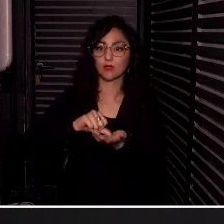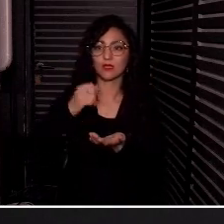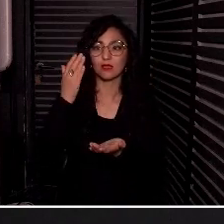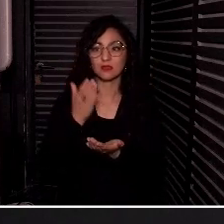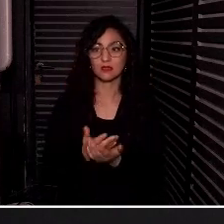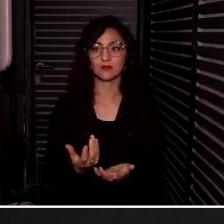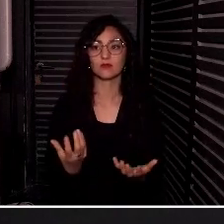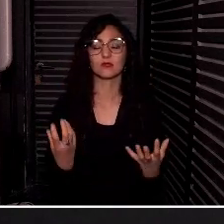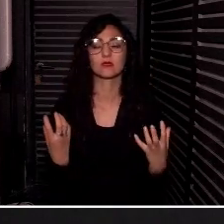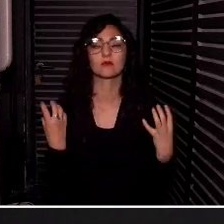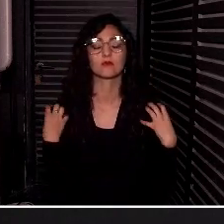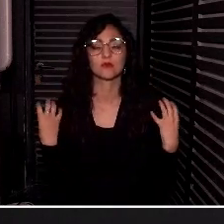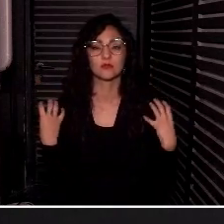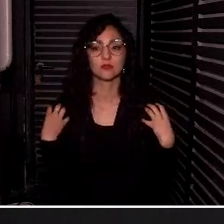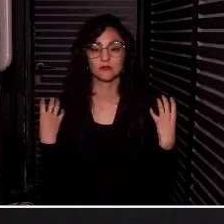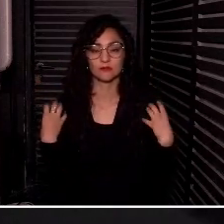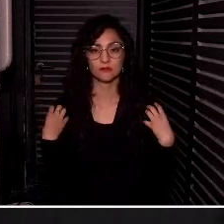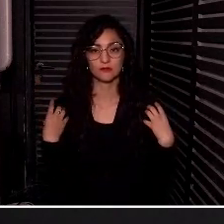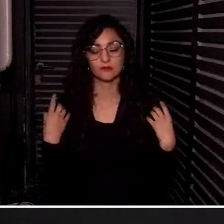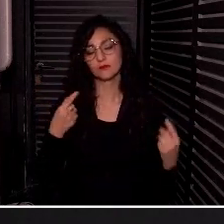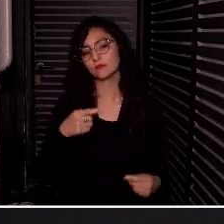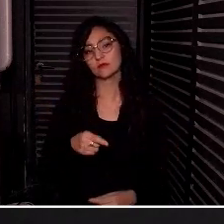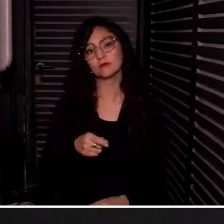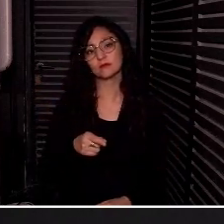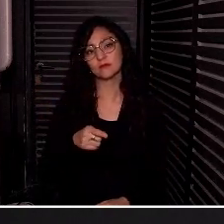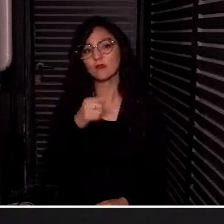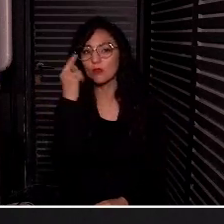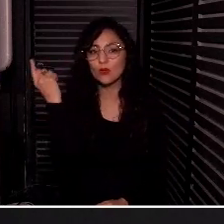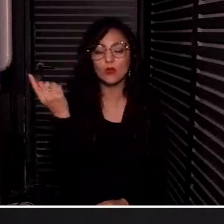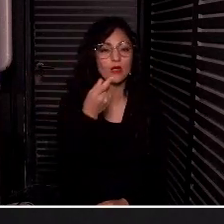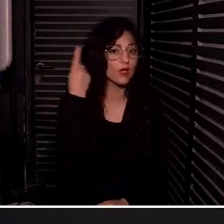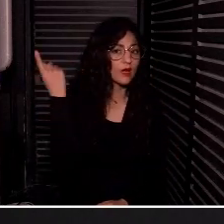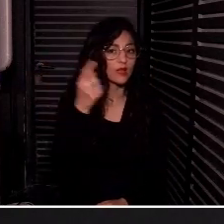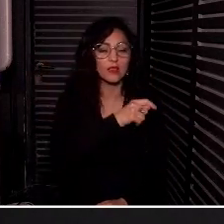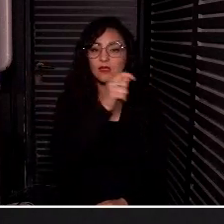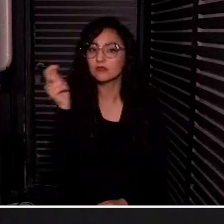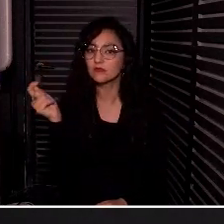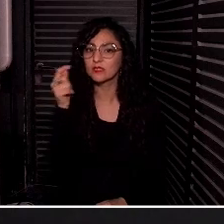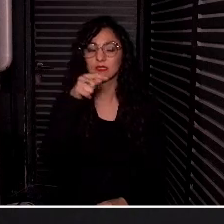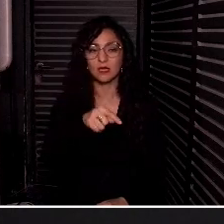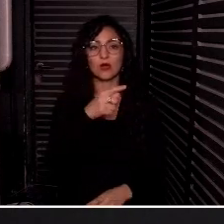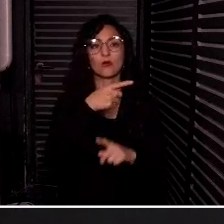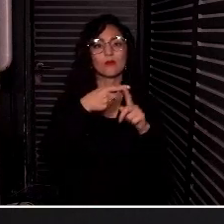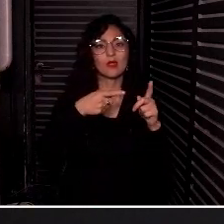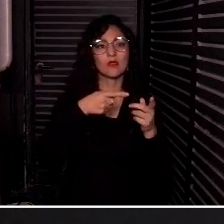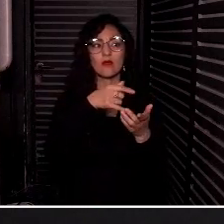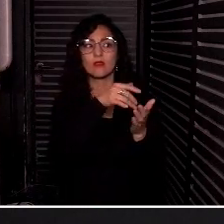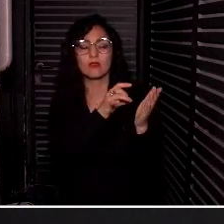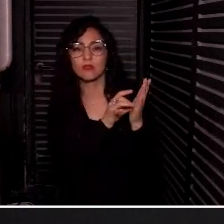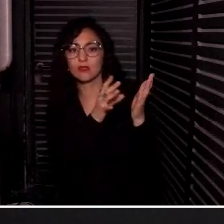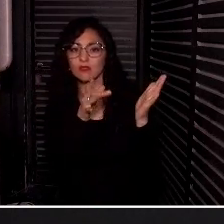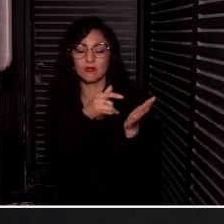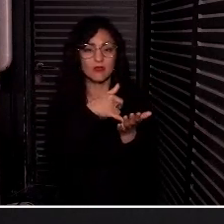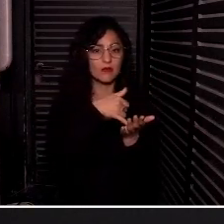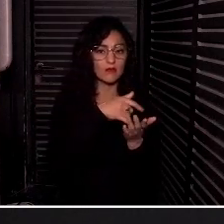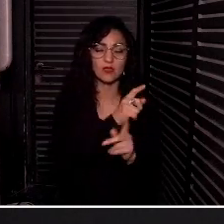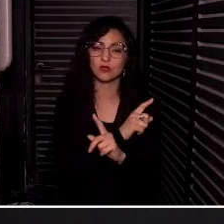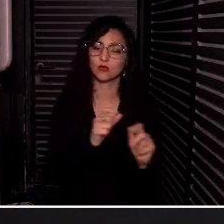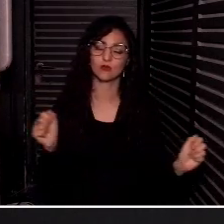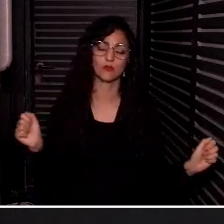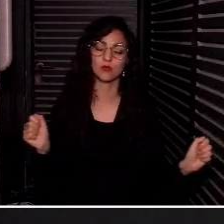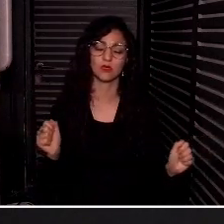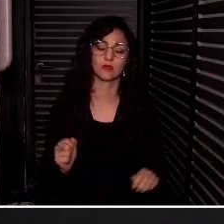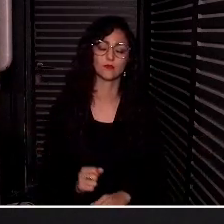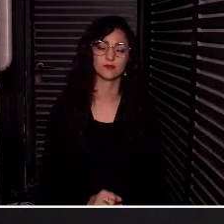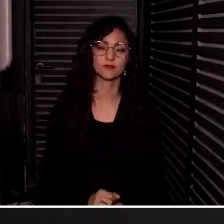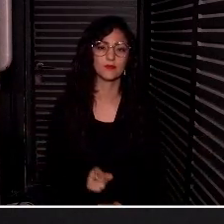responsable desde mi opinión en forma transversal no nos sirve que los medios se debiliten ya Eh no no sirve